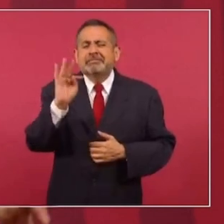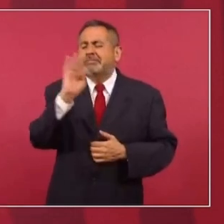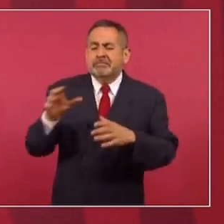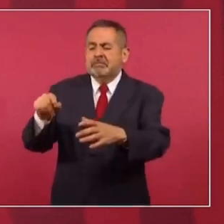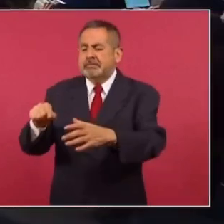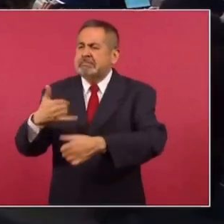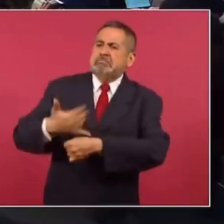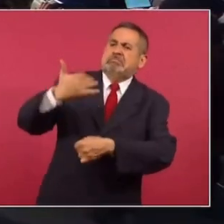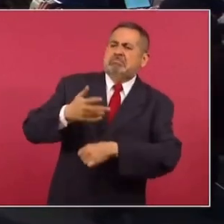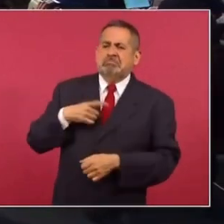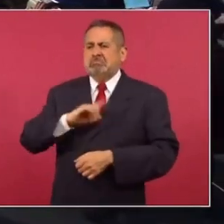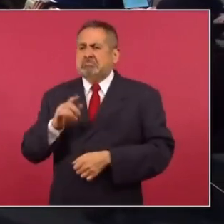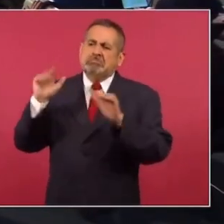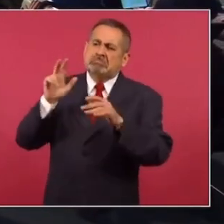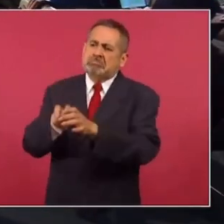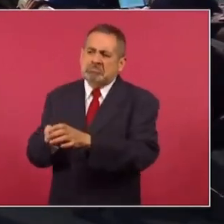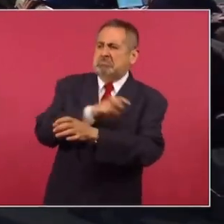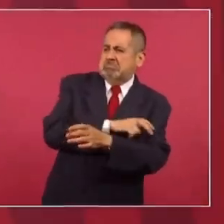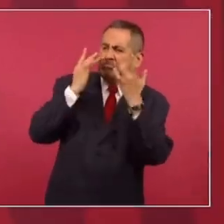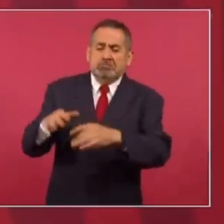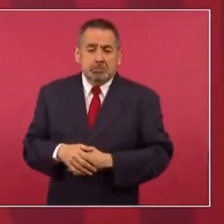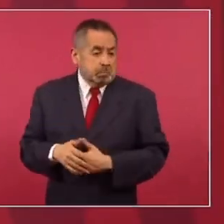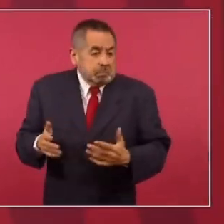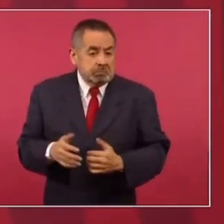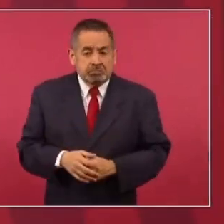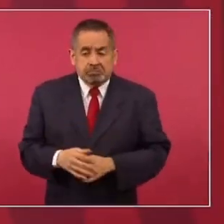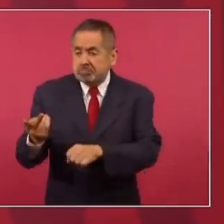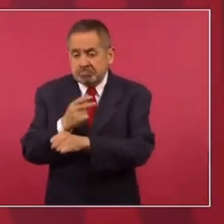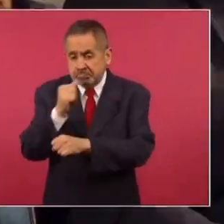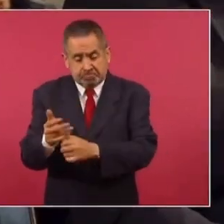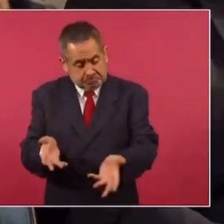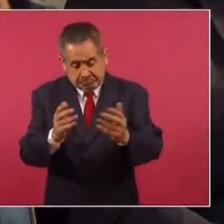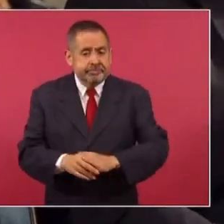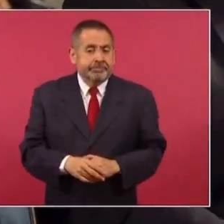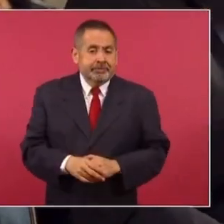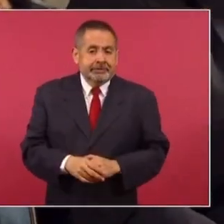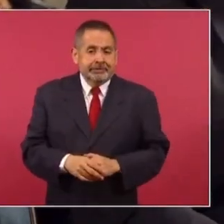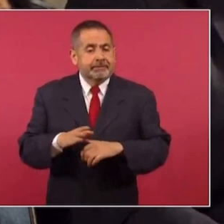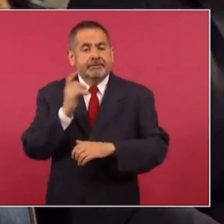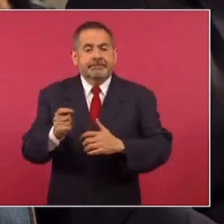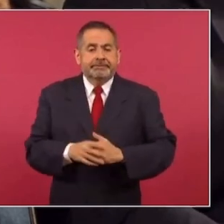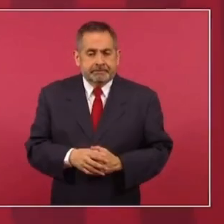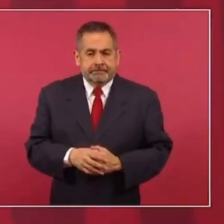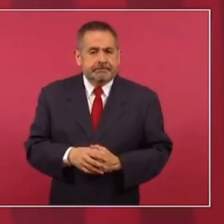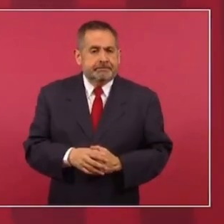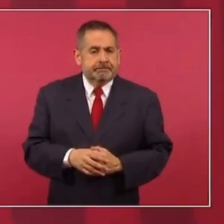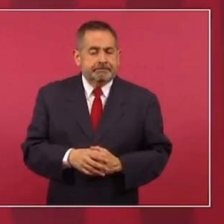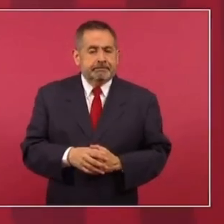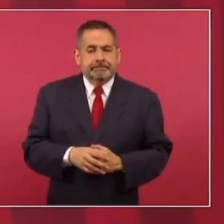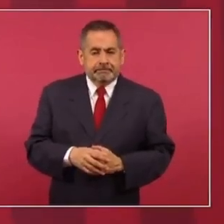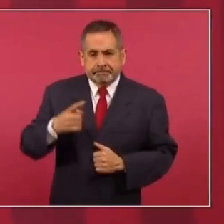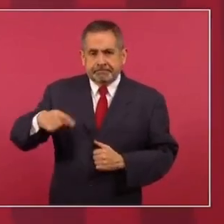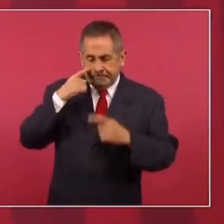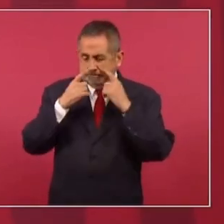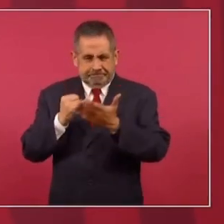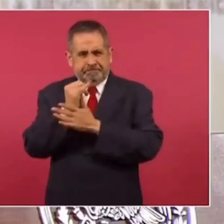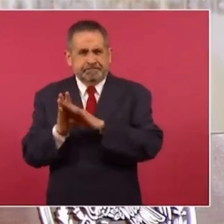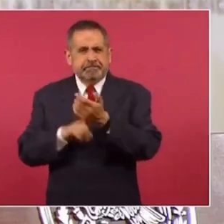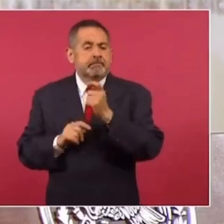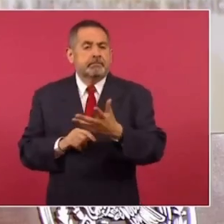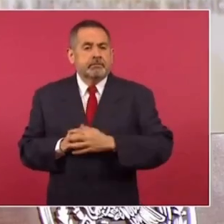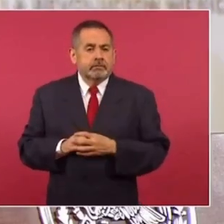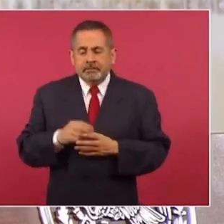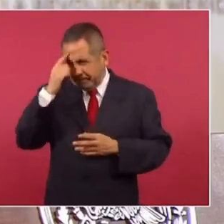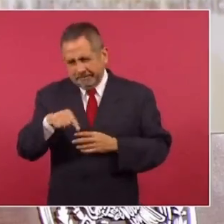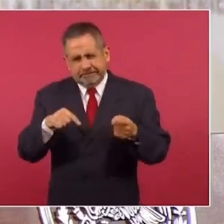alguien se inconformara y dijera, me voy, no pasa nada. Porque para tomar una decisión